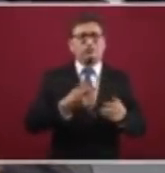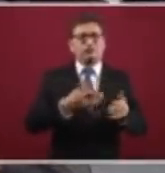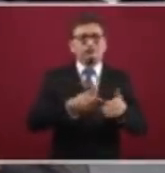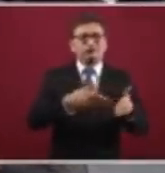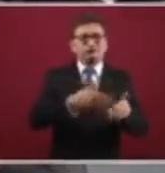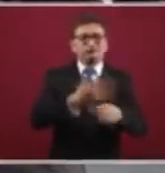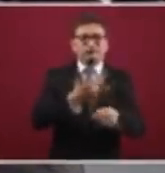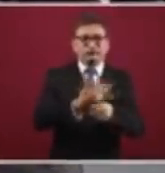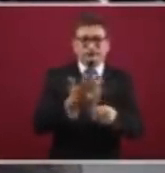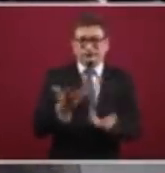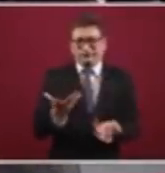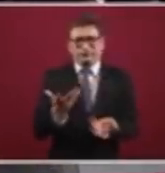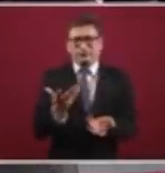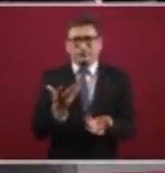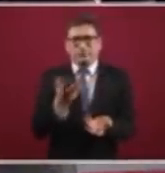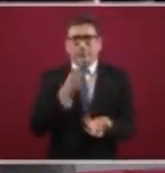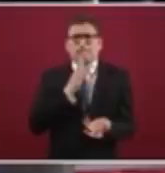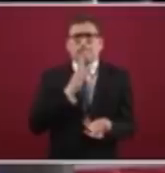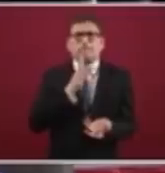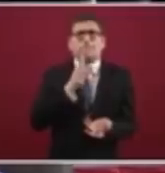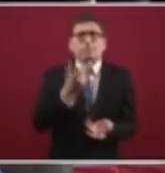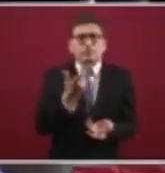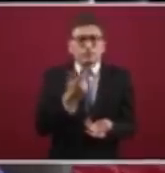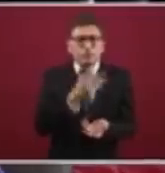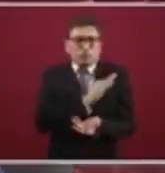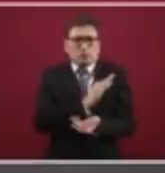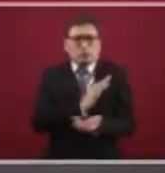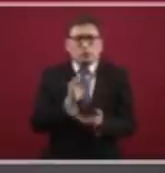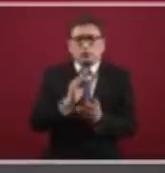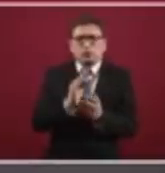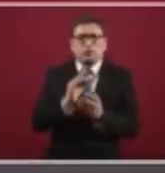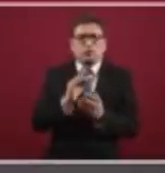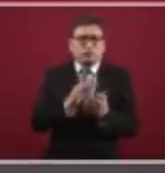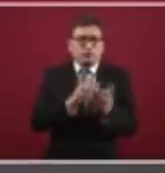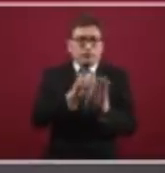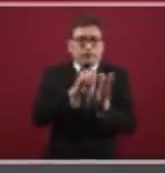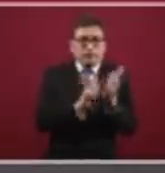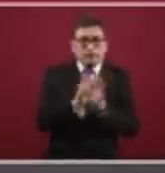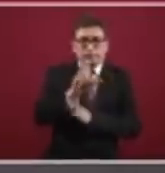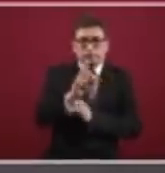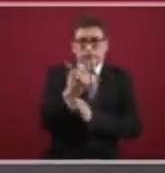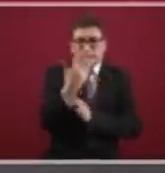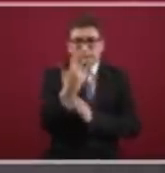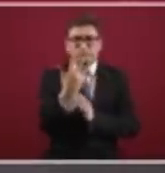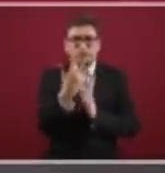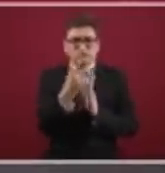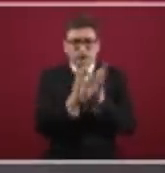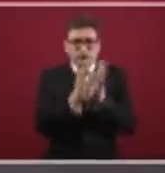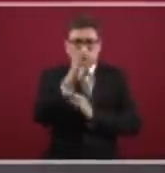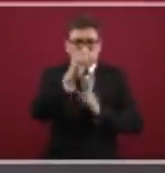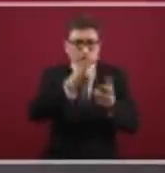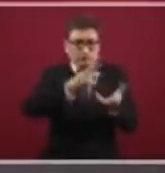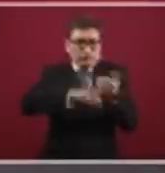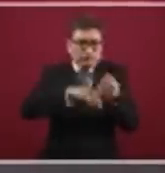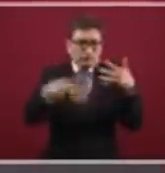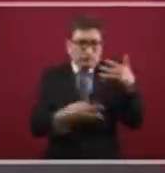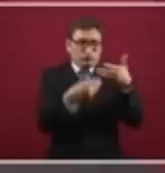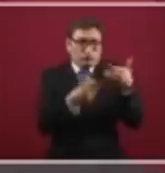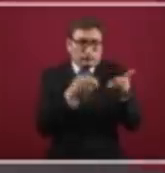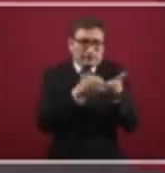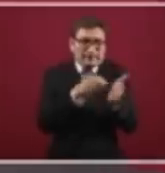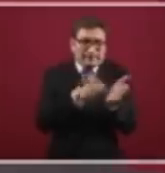si hay consulta si lo permite el artículo 35 de la constitución para eso es la